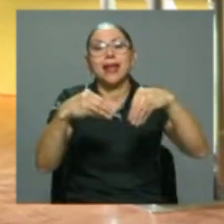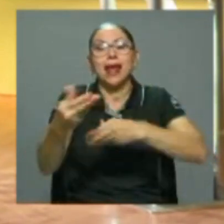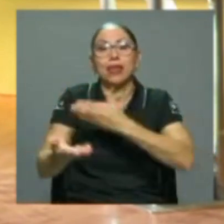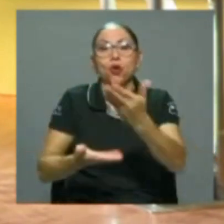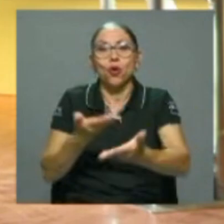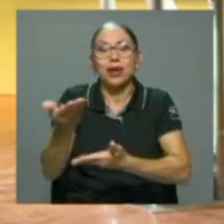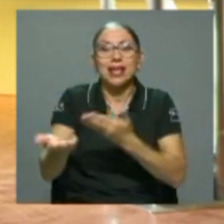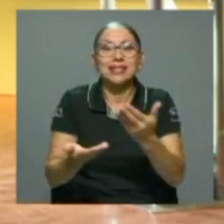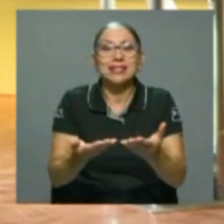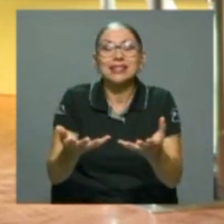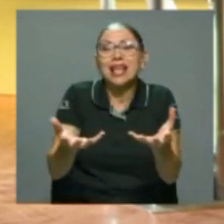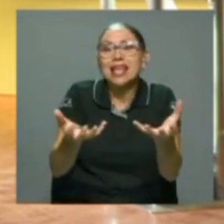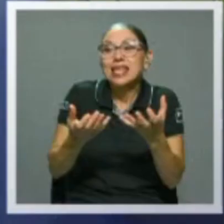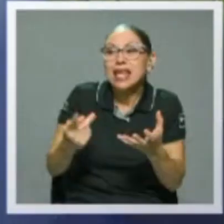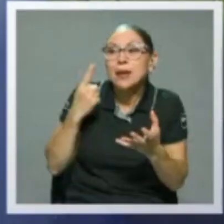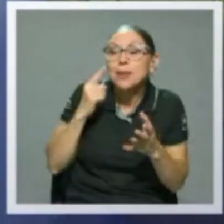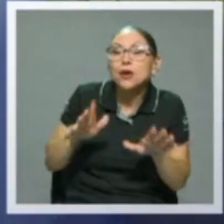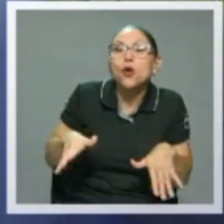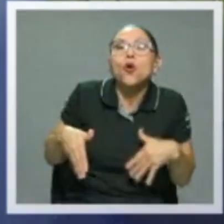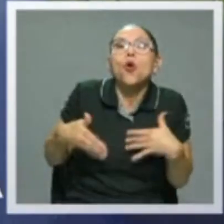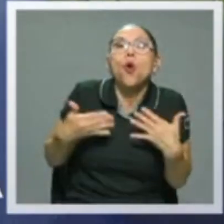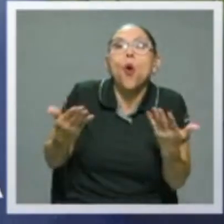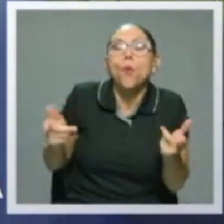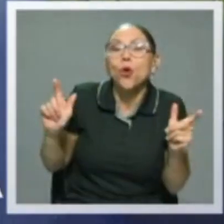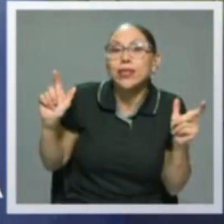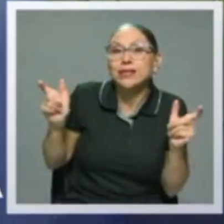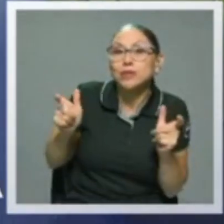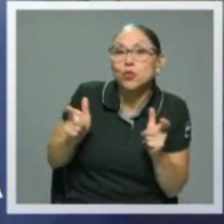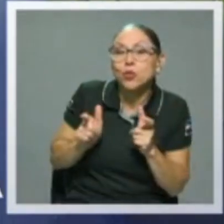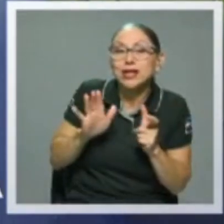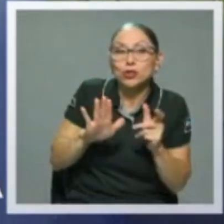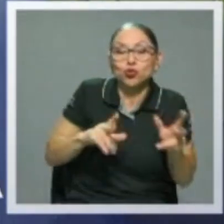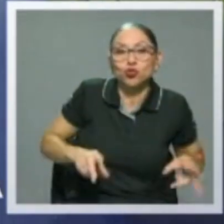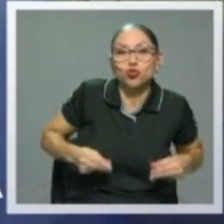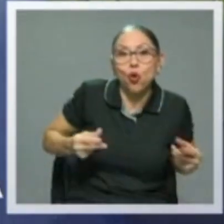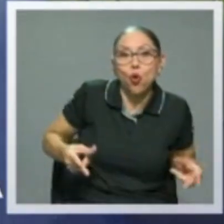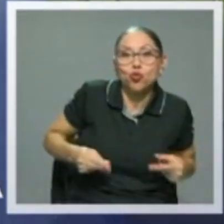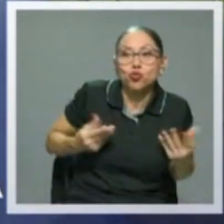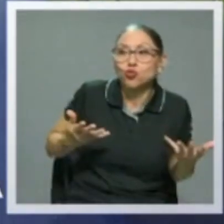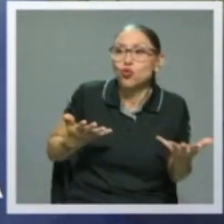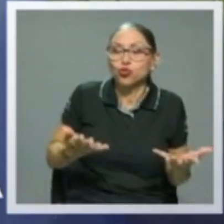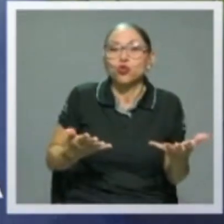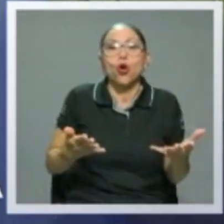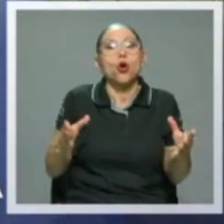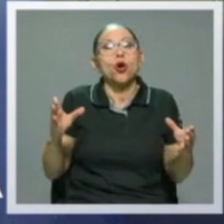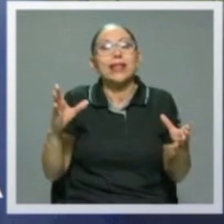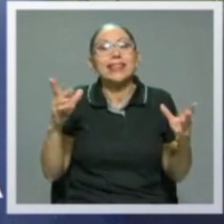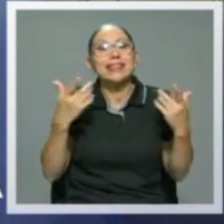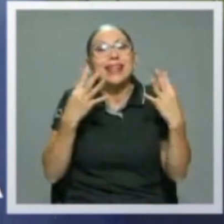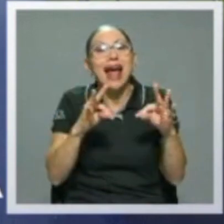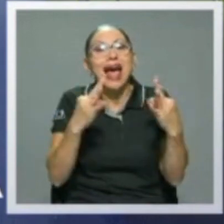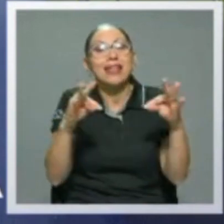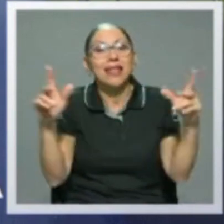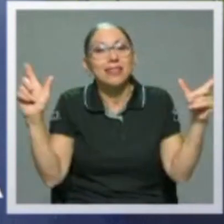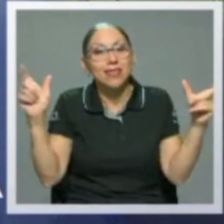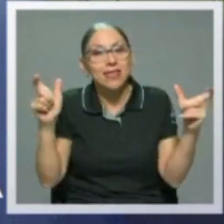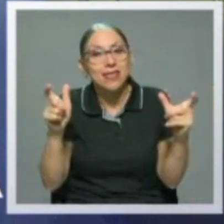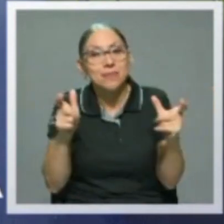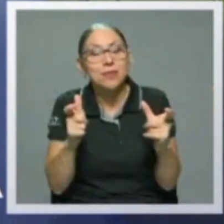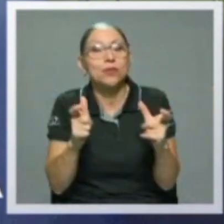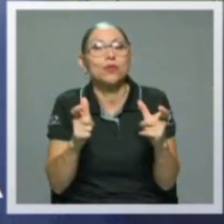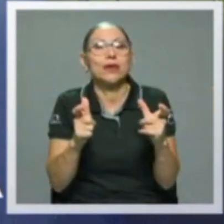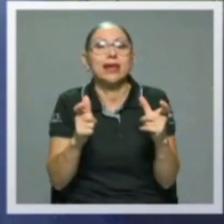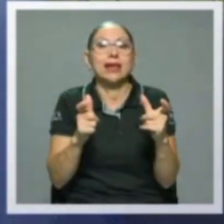cómo disminuir los costos de operación, tiendan a buscar cómo obtener cierto tipo